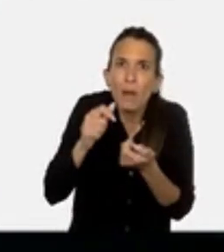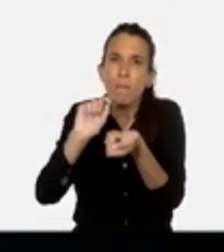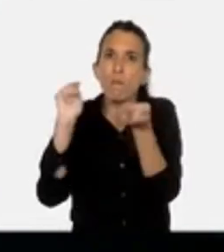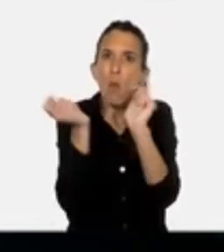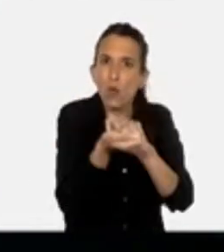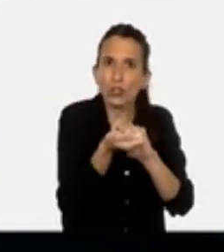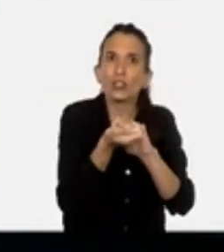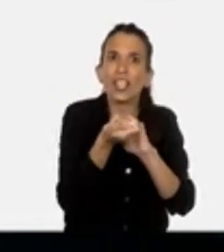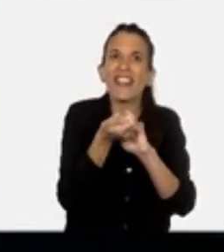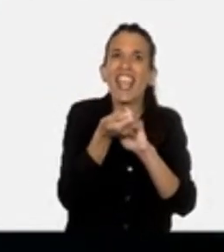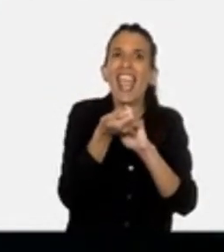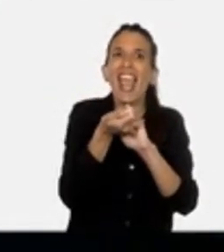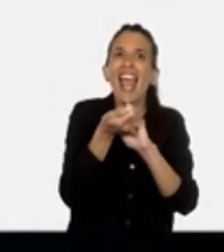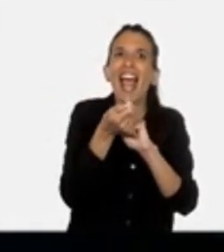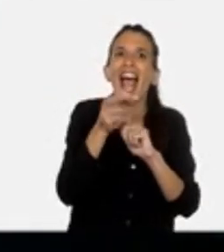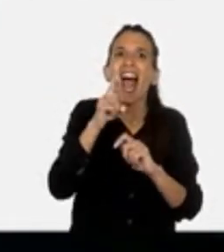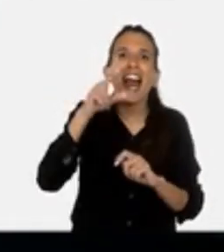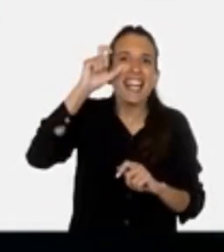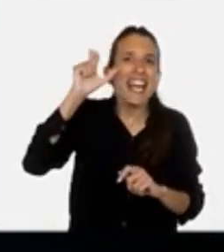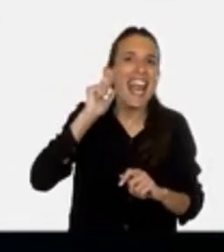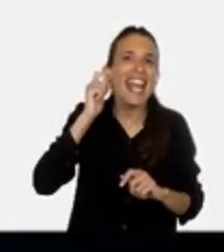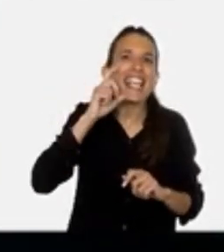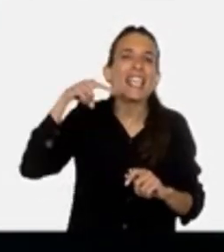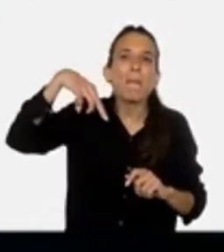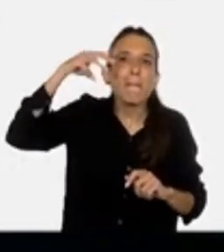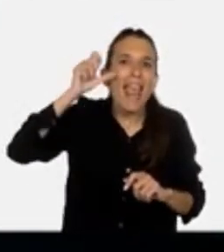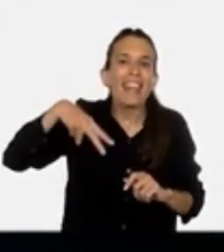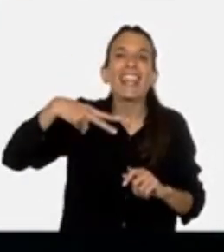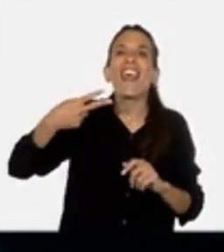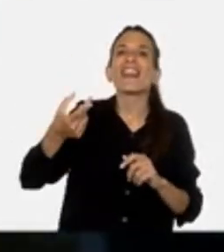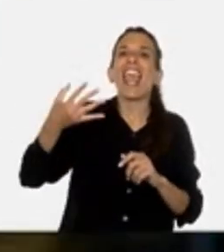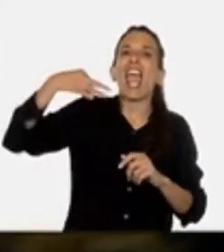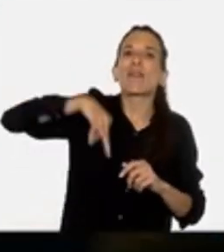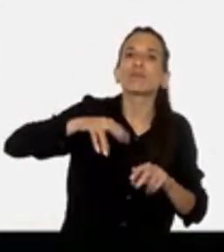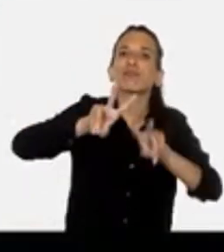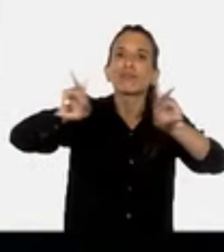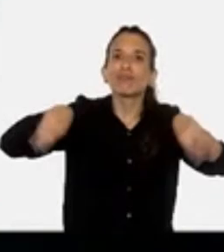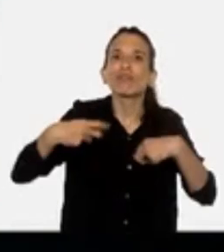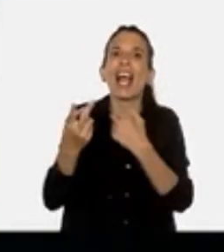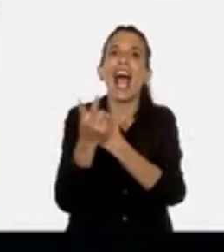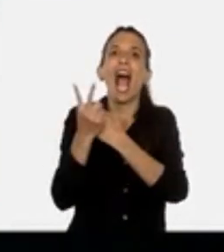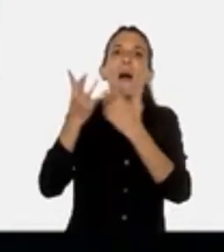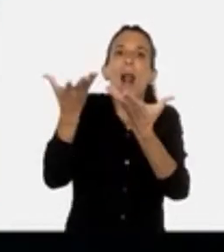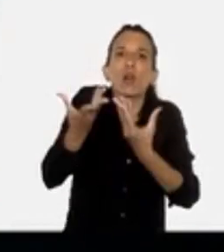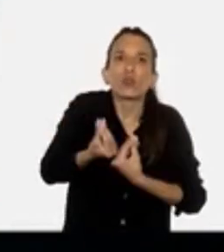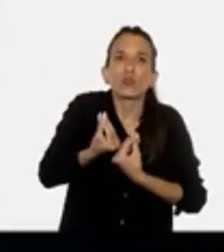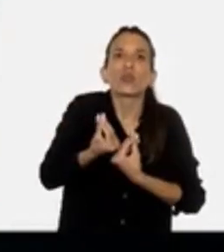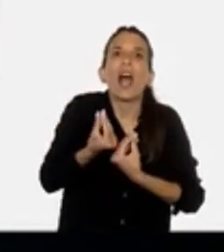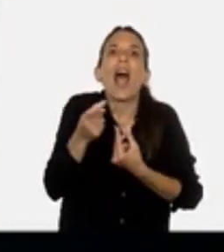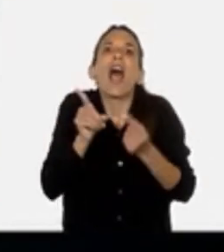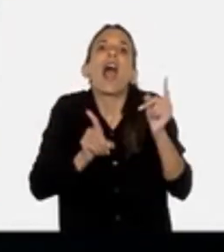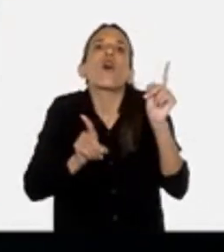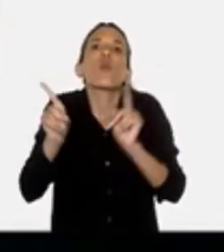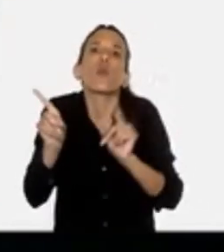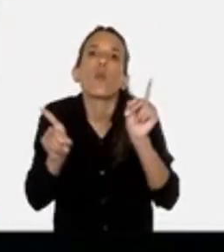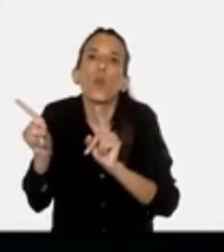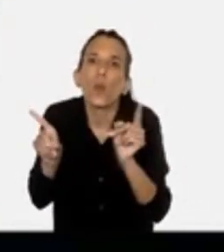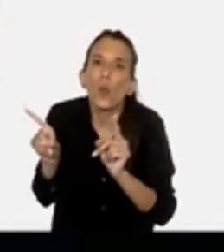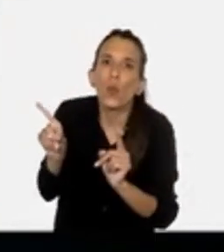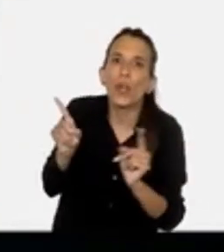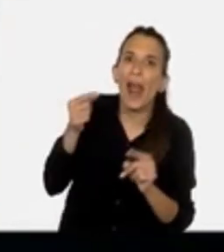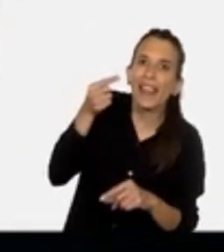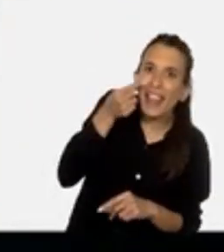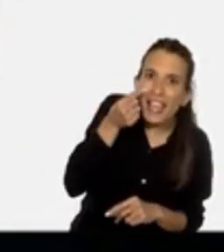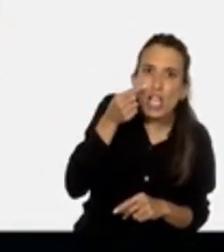en el régimen de las indemnizaciones obviamente que esto es para facilitar aún más el despido de las